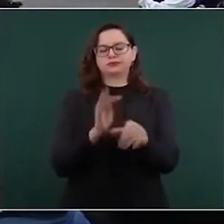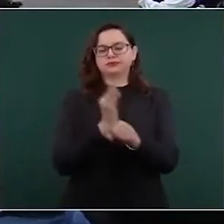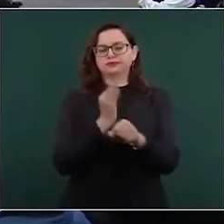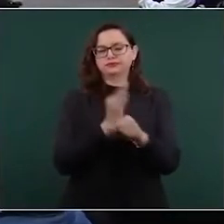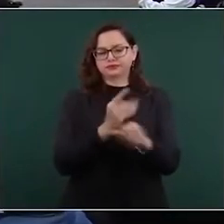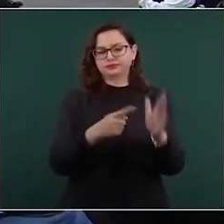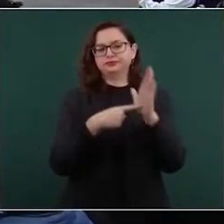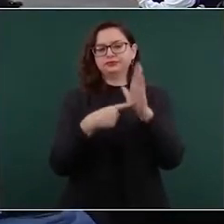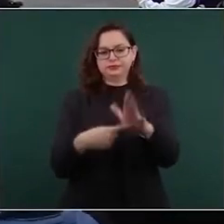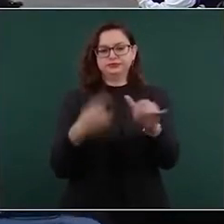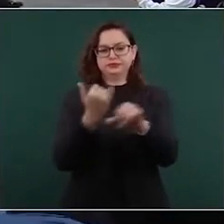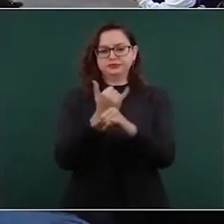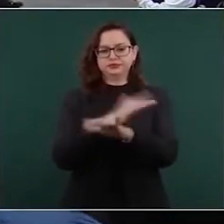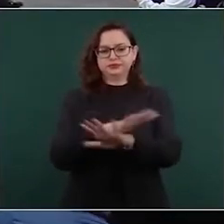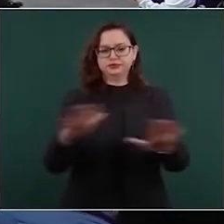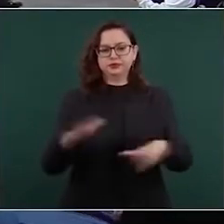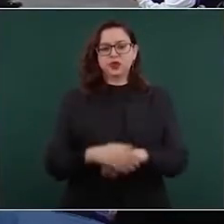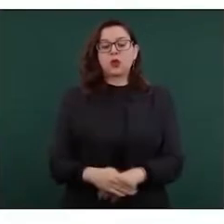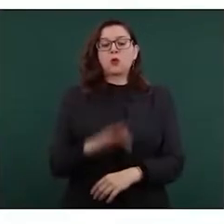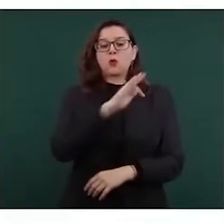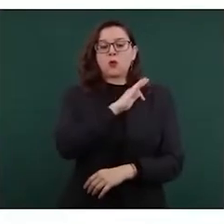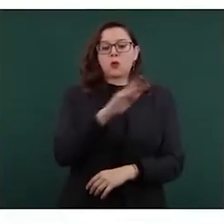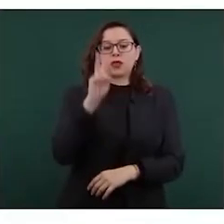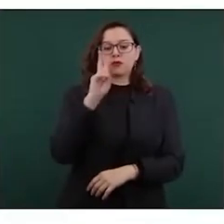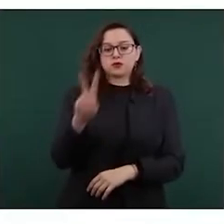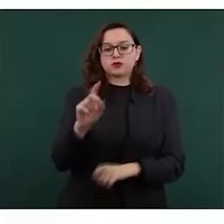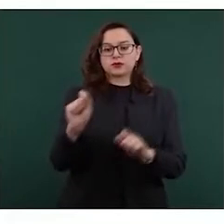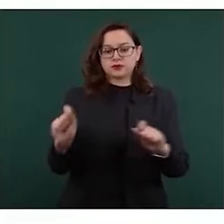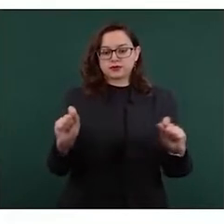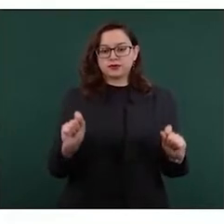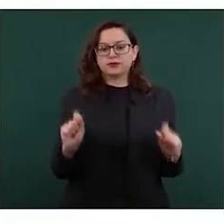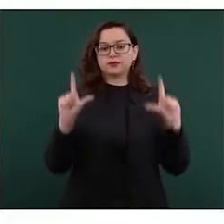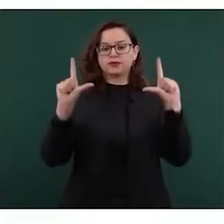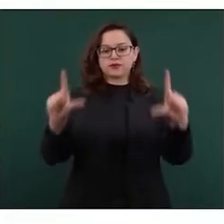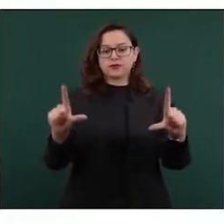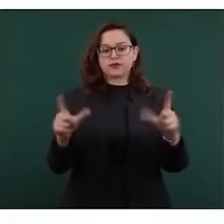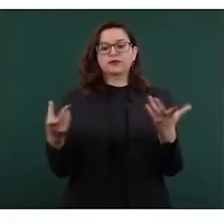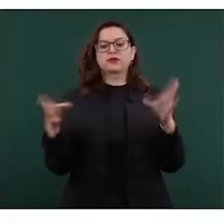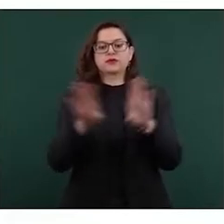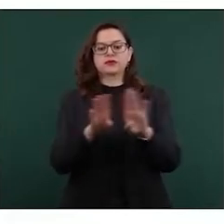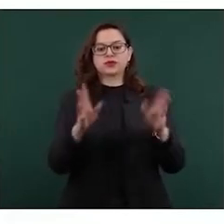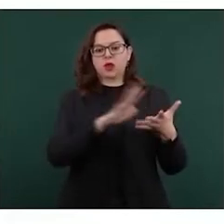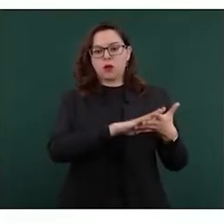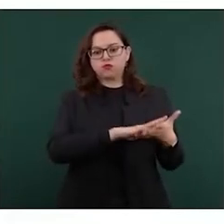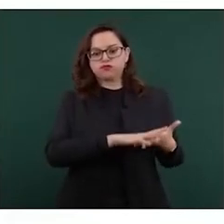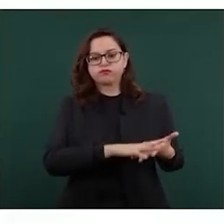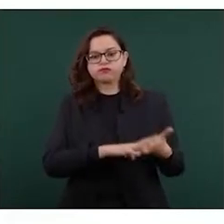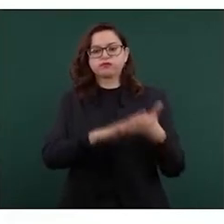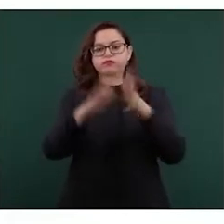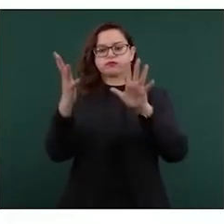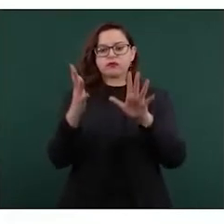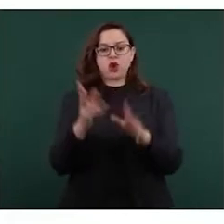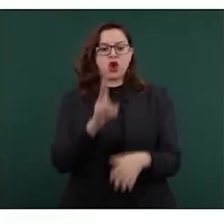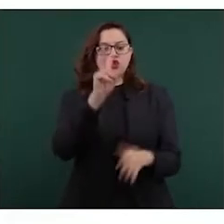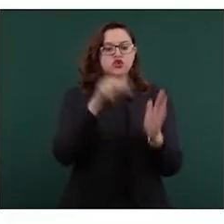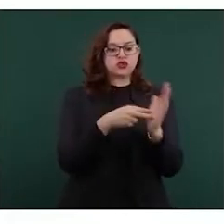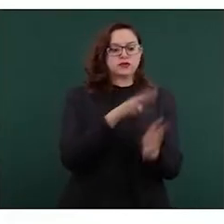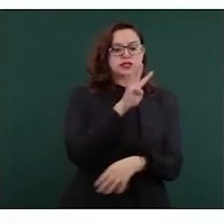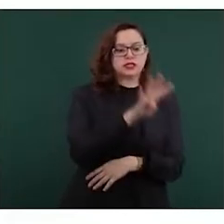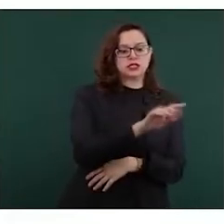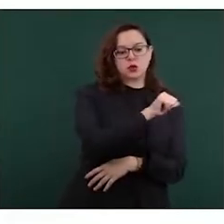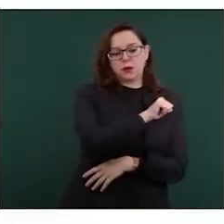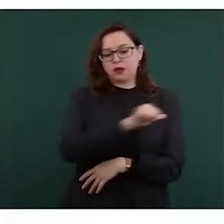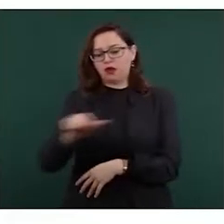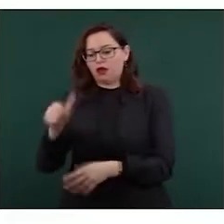Esta es la evolución de la incidencia delictiva de los delitos de alto impacto, todos los delitos. Del 2019 a